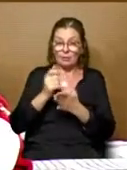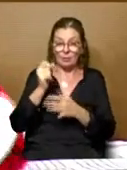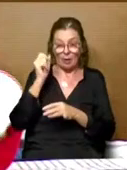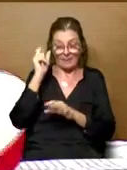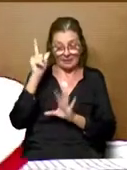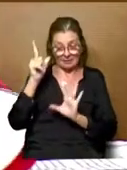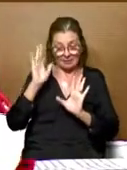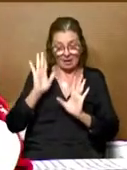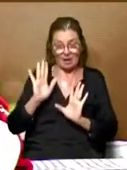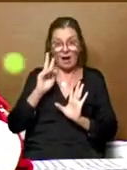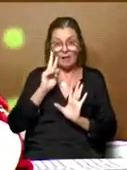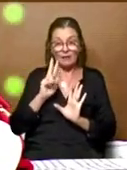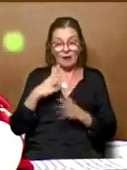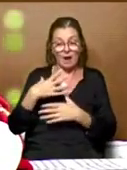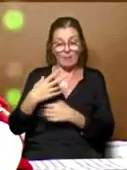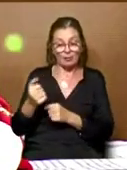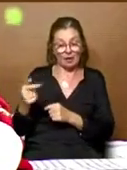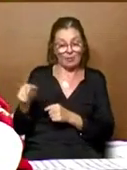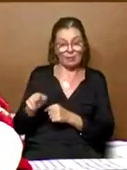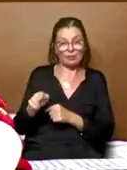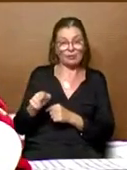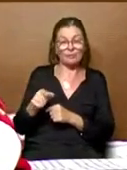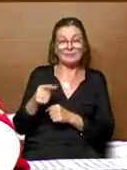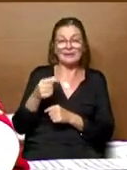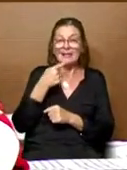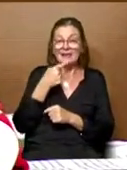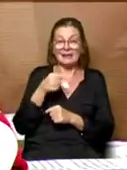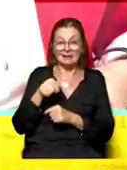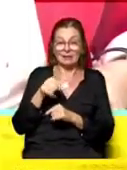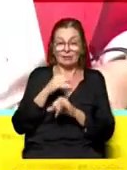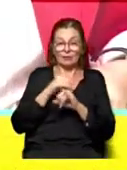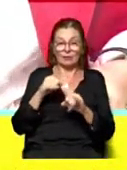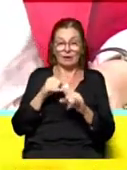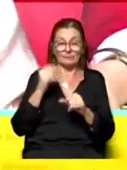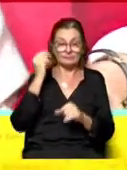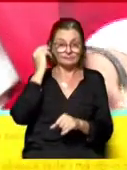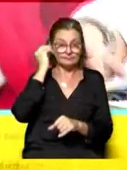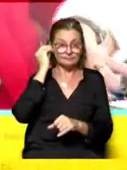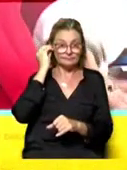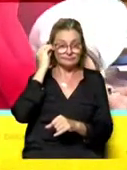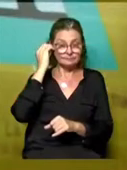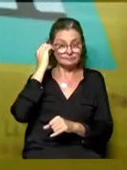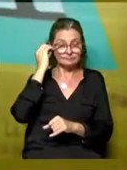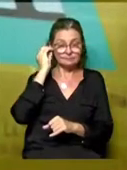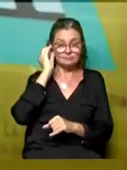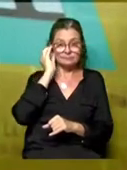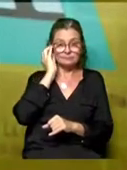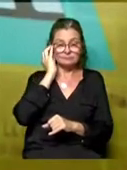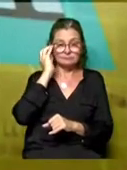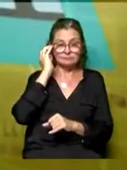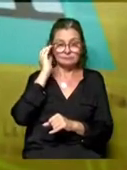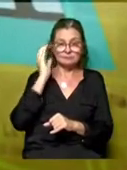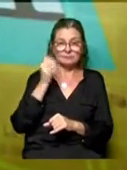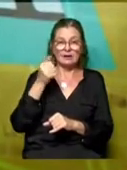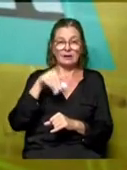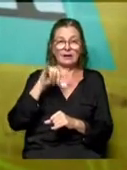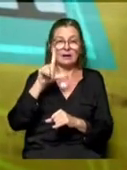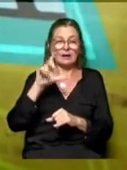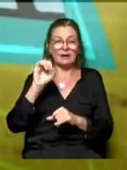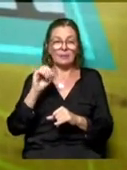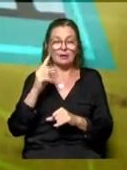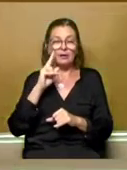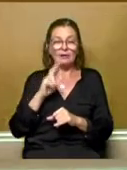capacitada, asesorada por ellos, en qué decir de esa versión final. Camilo, contigo para esta primera vueltita un poco más en profundidad con el